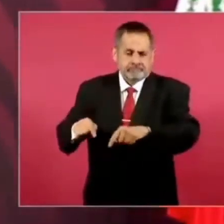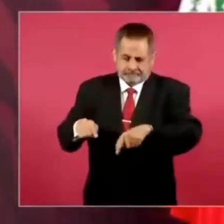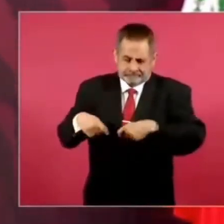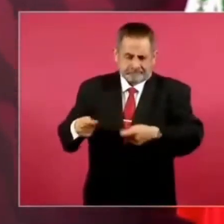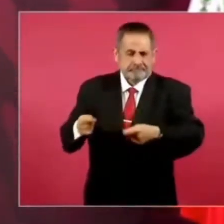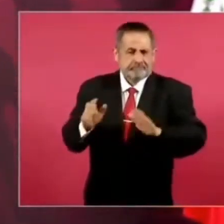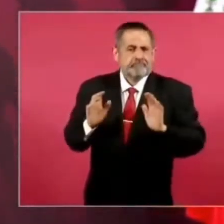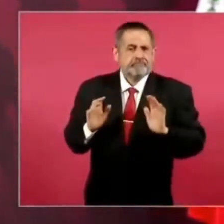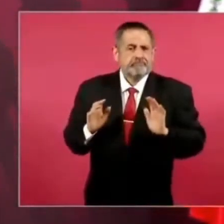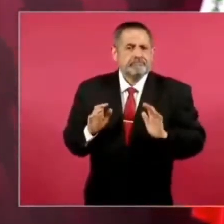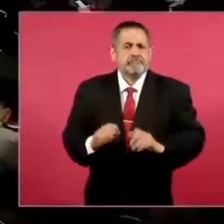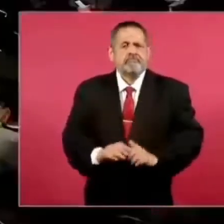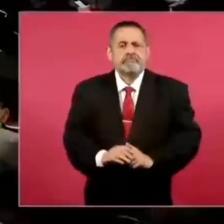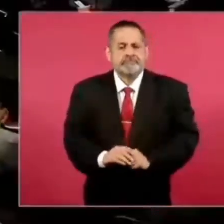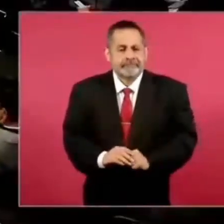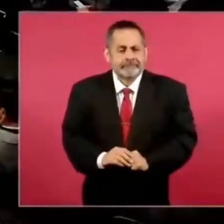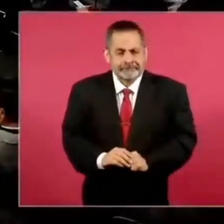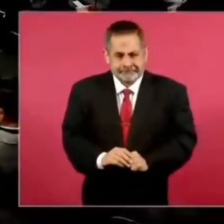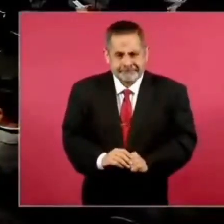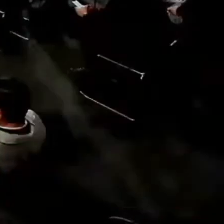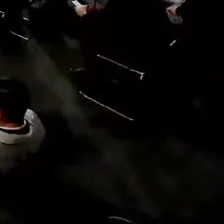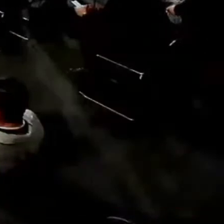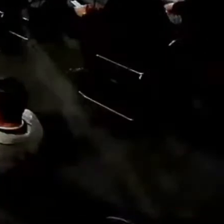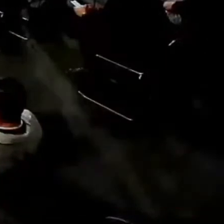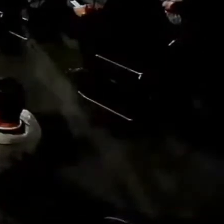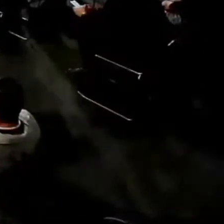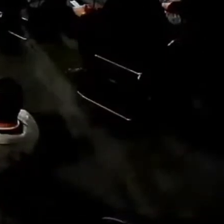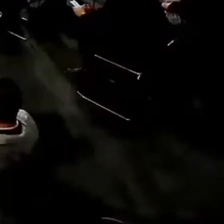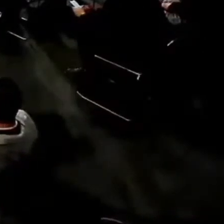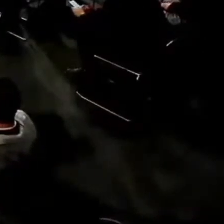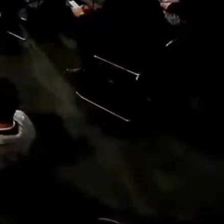con lo que se produce en México y con lo de Deer Park.